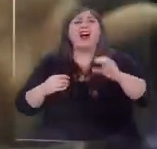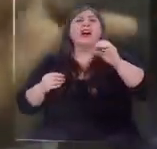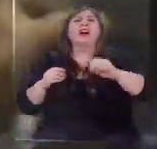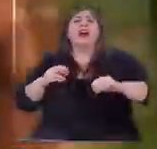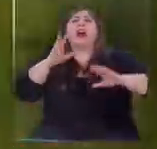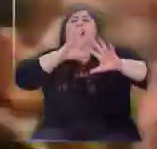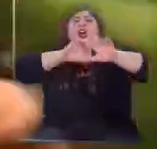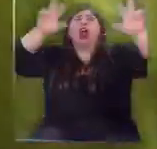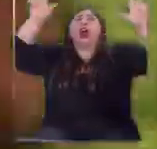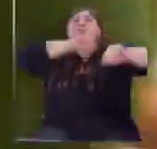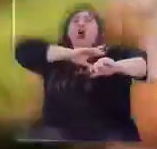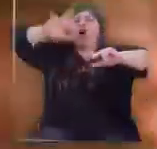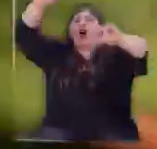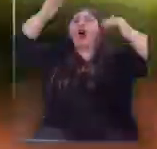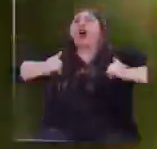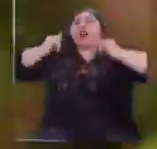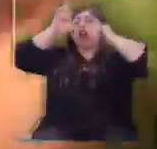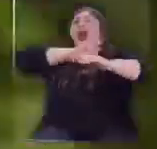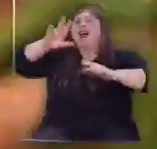gloria!